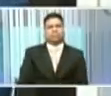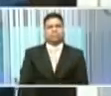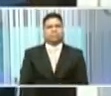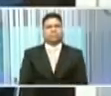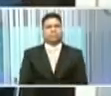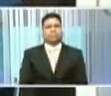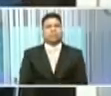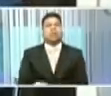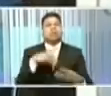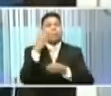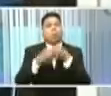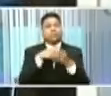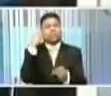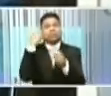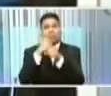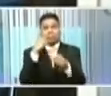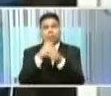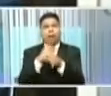Vamos a hacer ese trabajo.